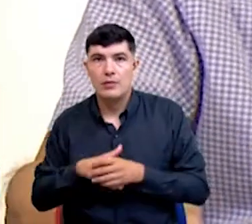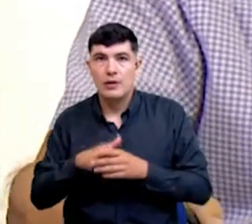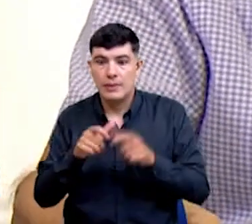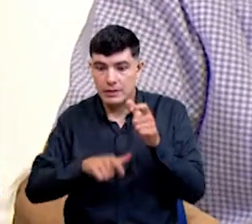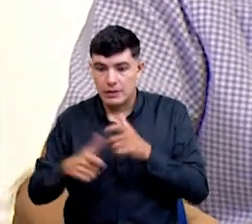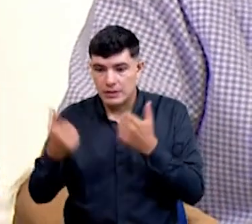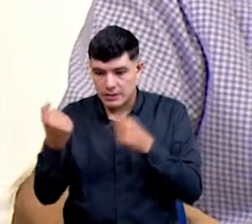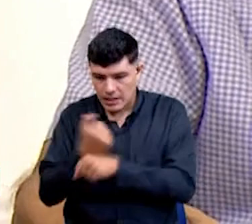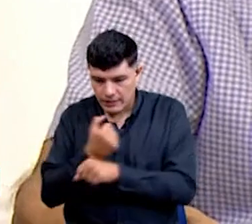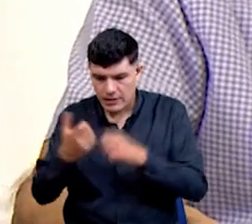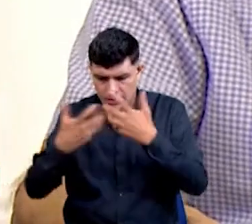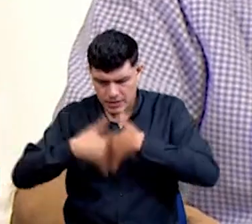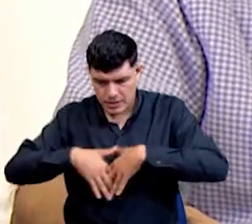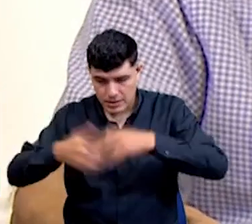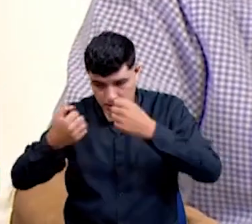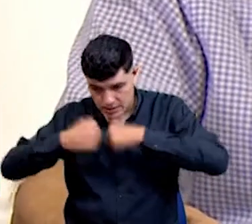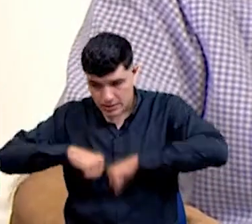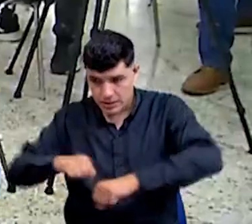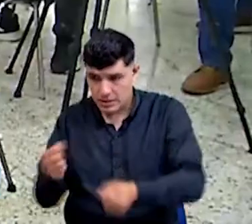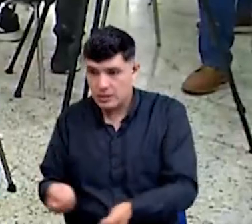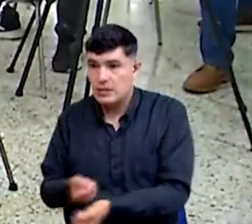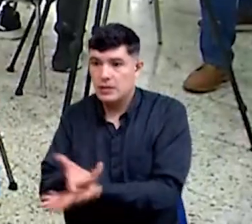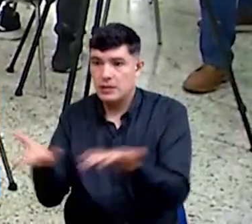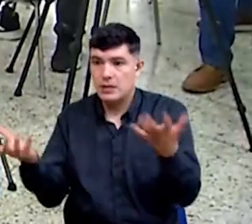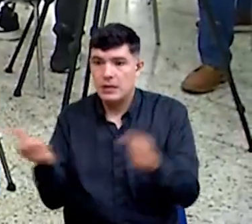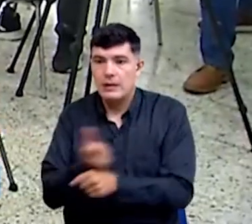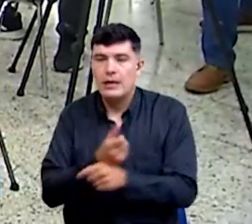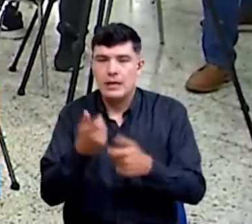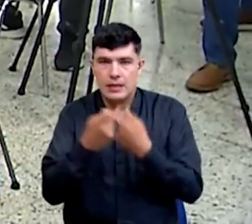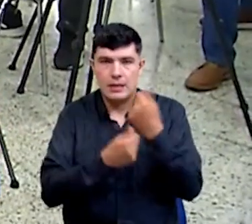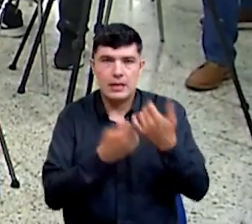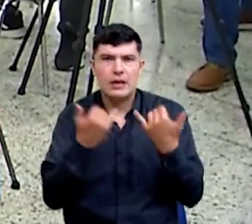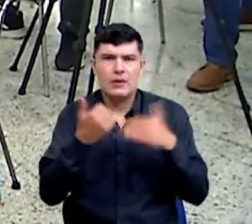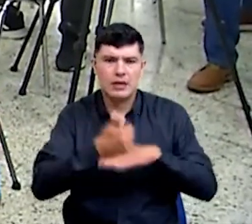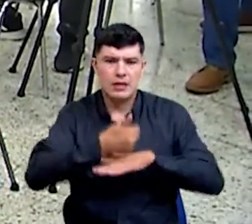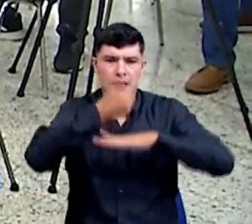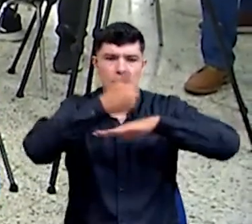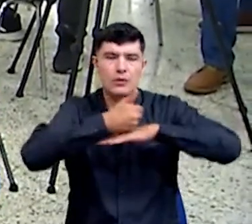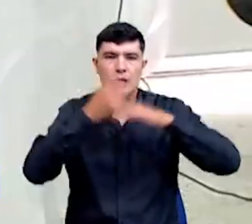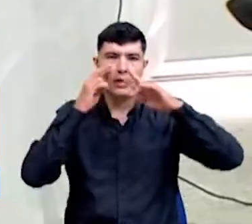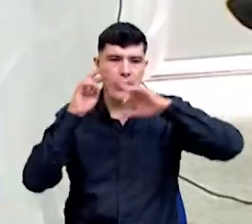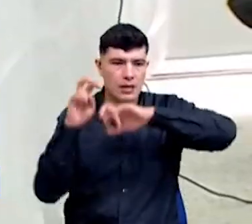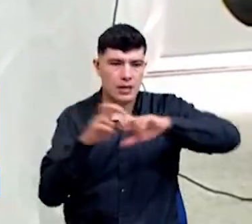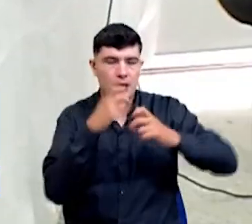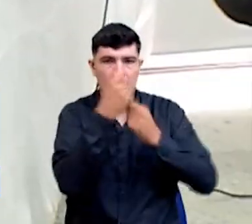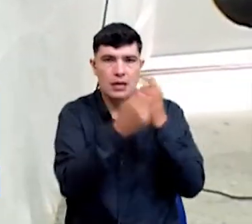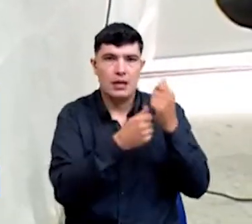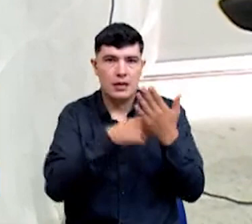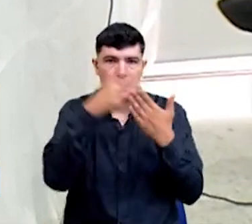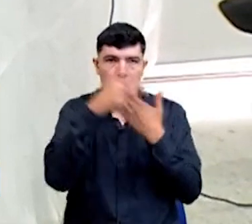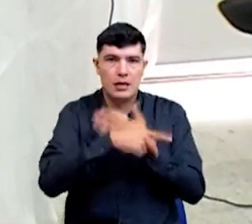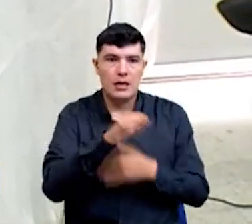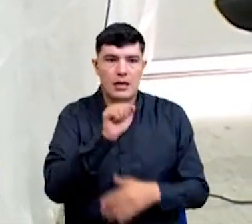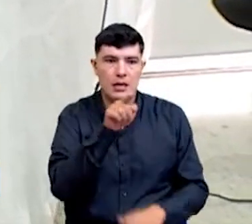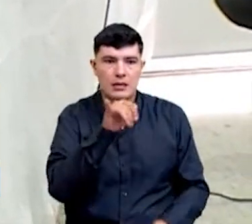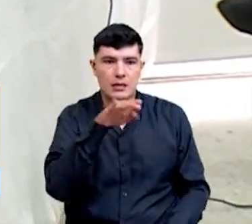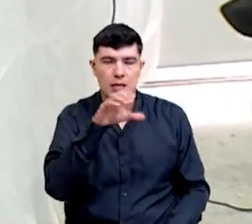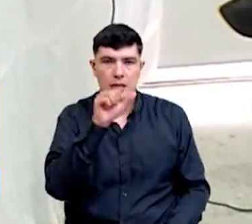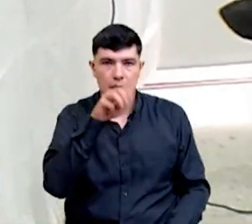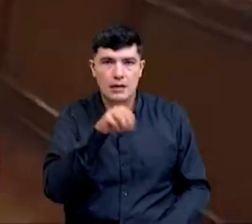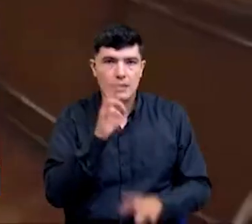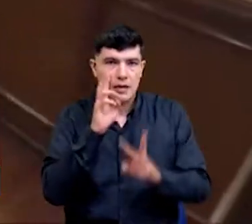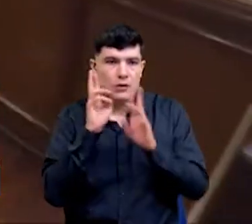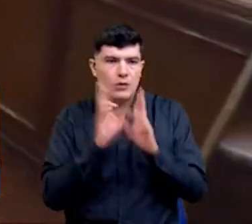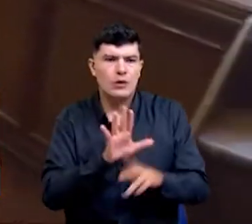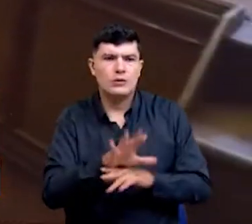para generar empleo generar economía el director de investigaciones económicas y proyectos de azicam Indicó que se trata de